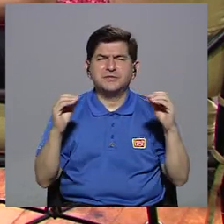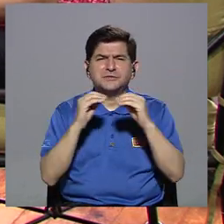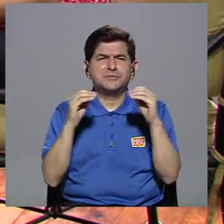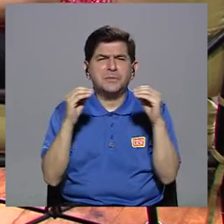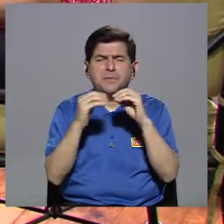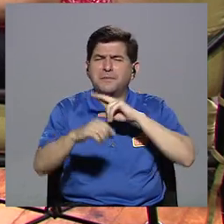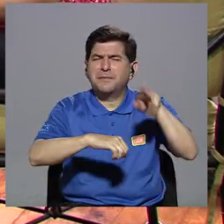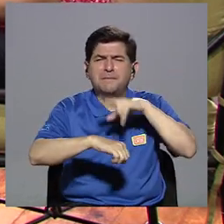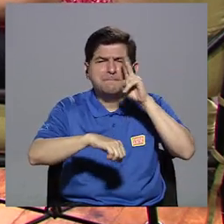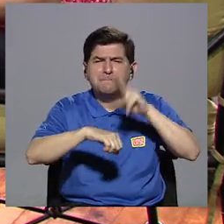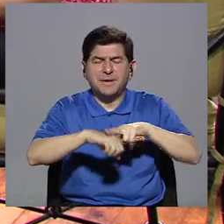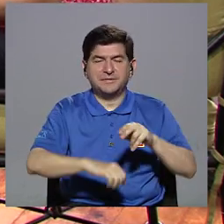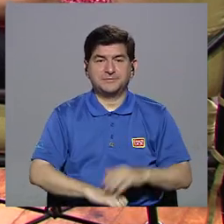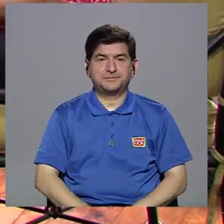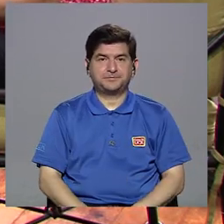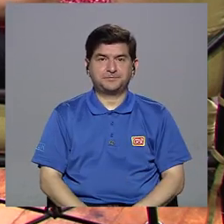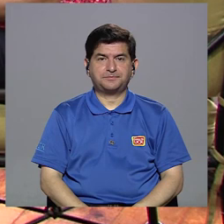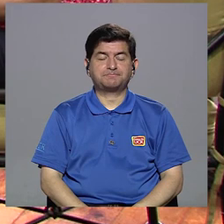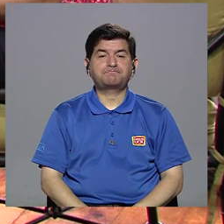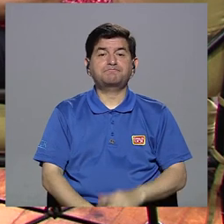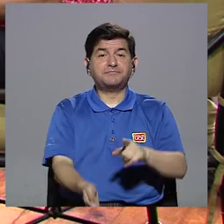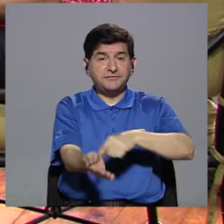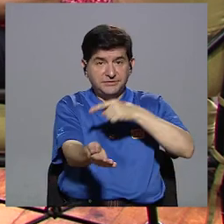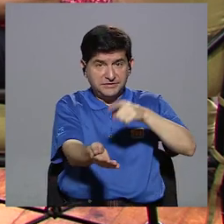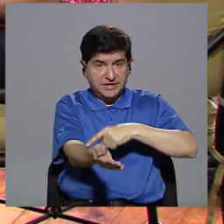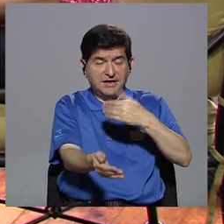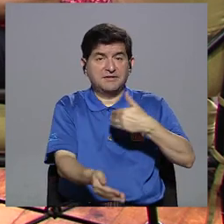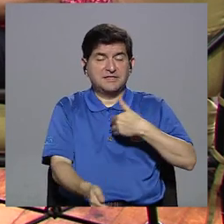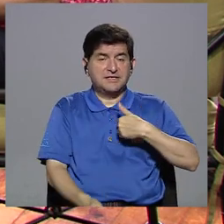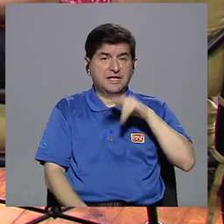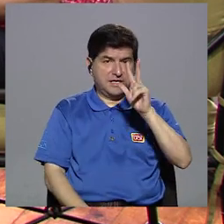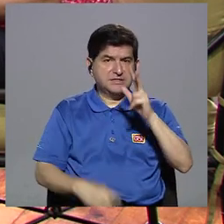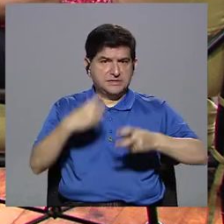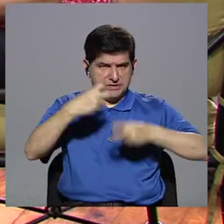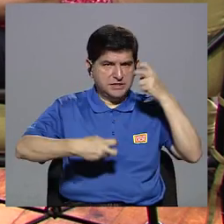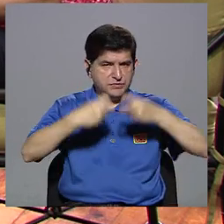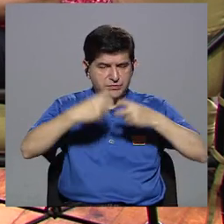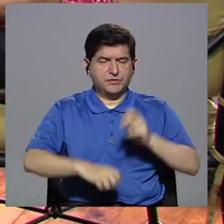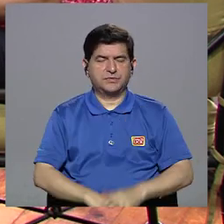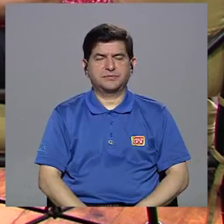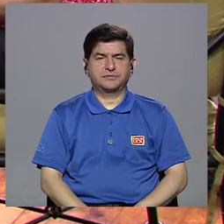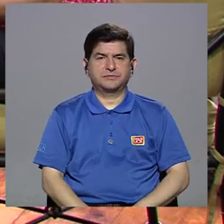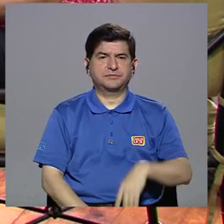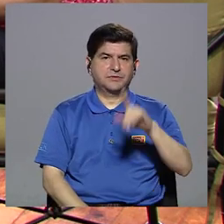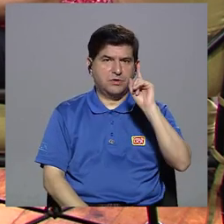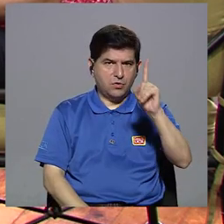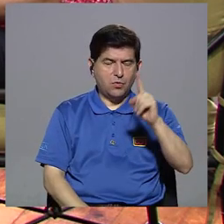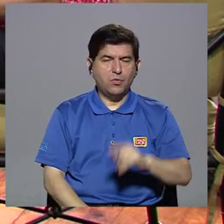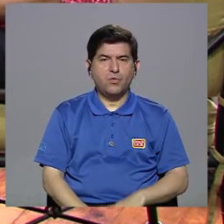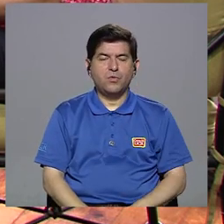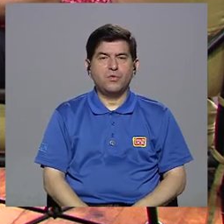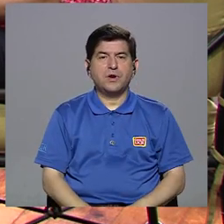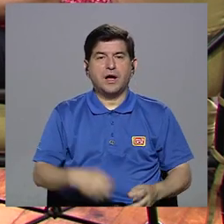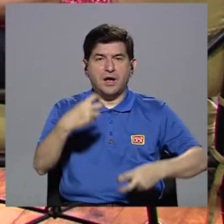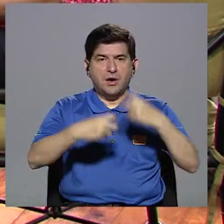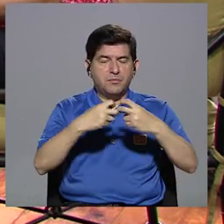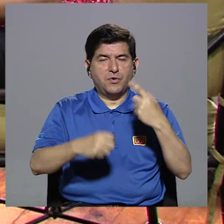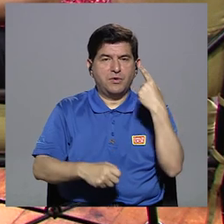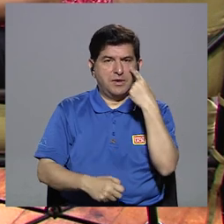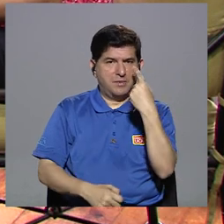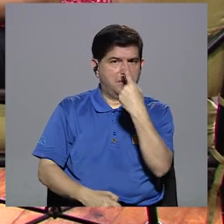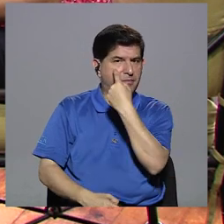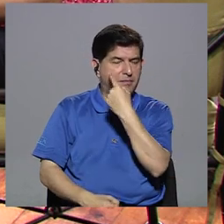más comunes es la diabetes tiene básicamente tres complicaciones una es la retinopatía